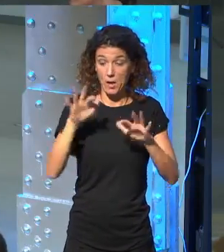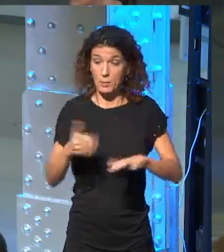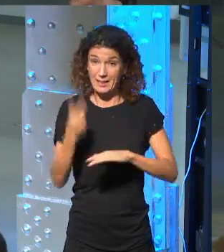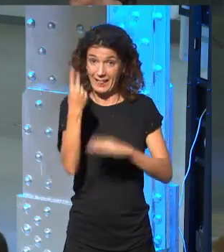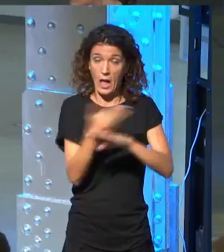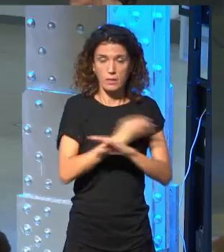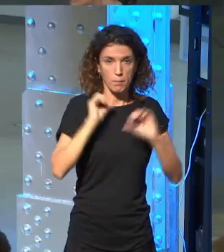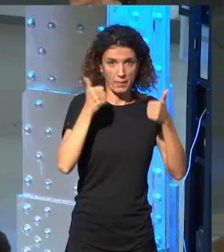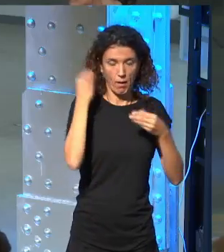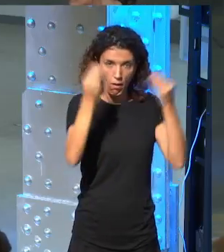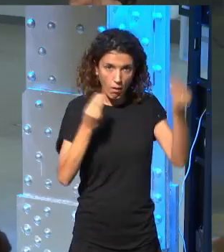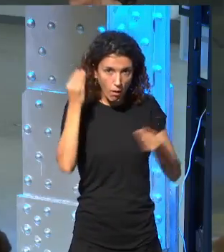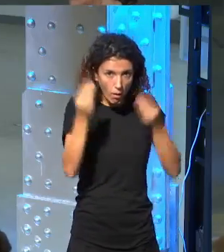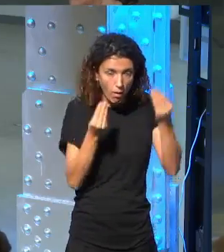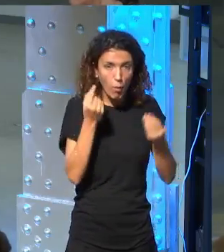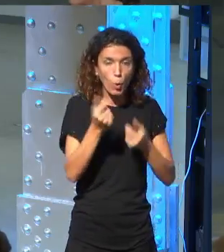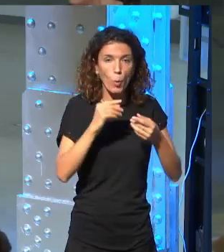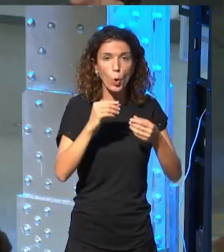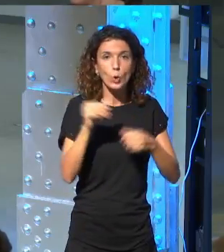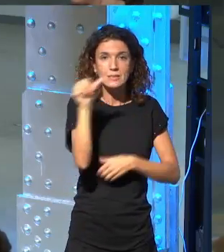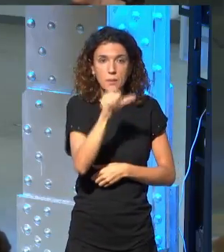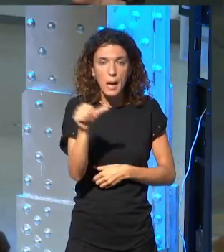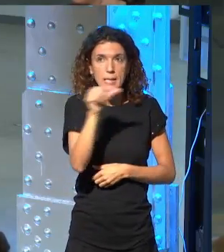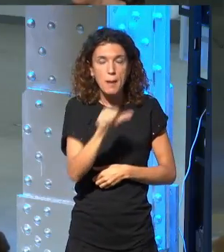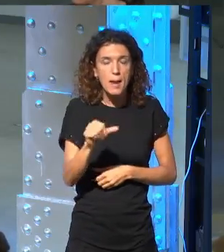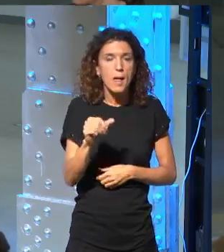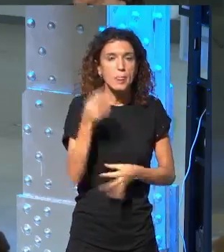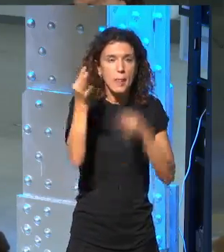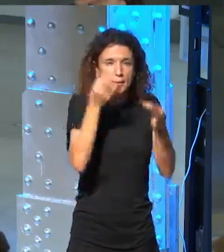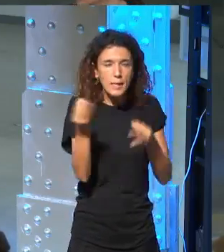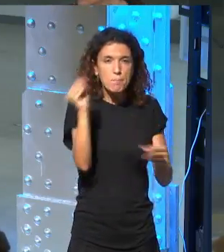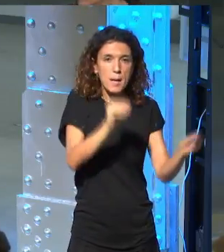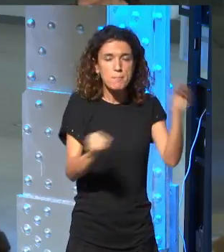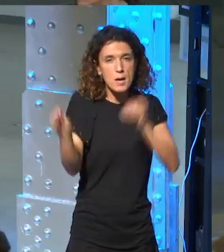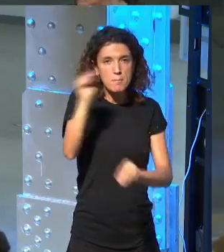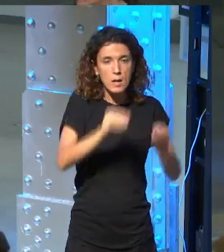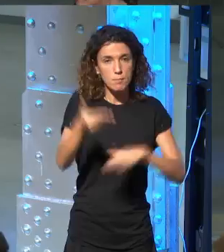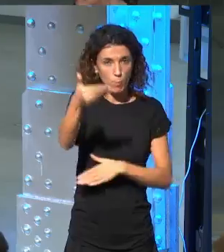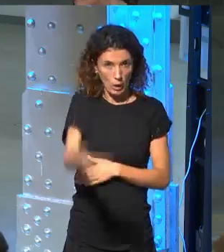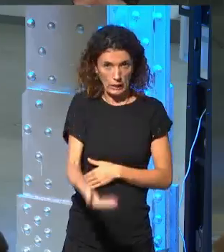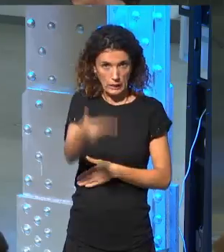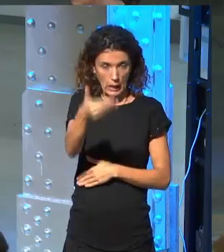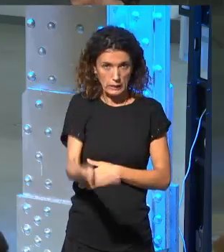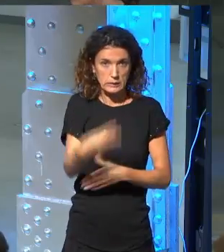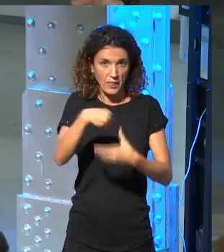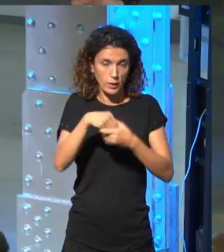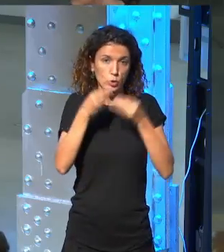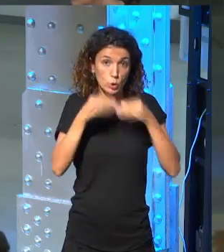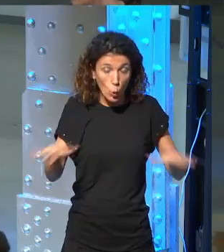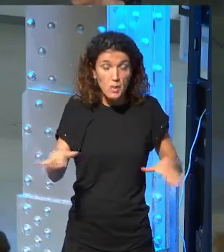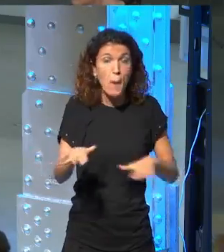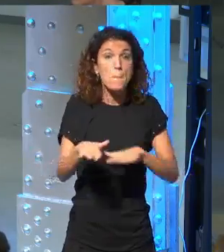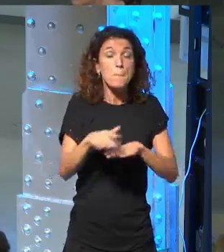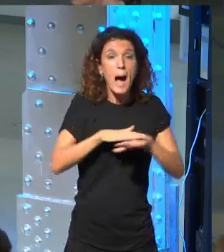escribir la historia. Entonces, a medida que iba pasando la semana, se me iban ocurriendo detalles importantes de la trama, pero